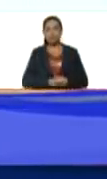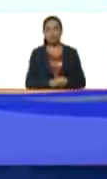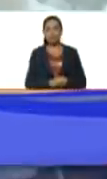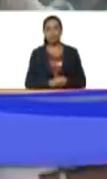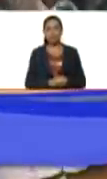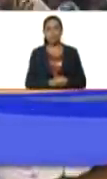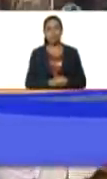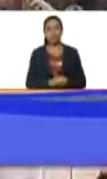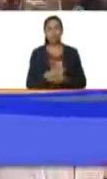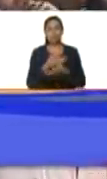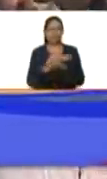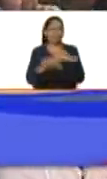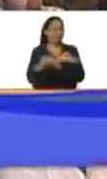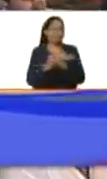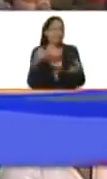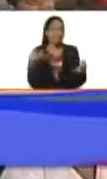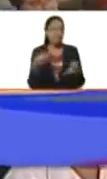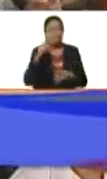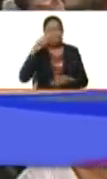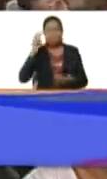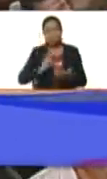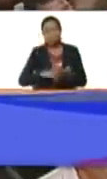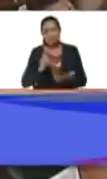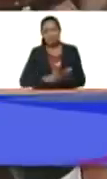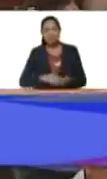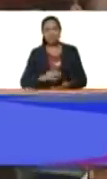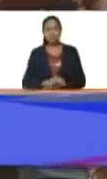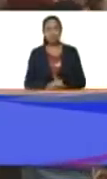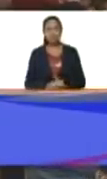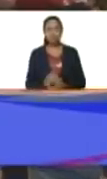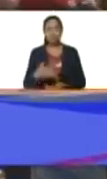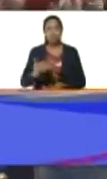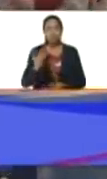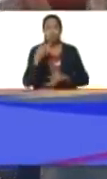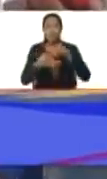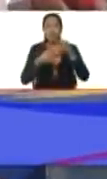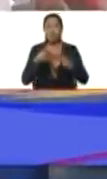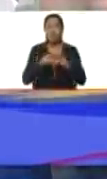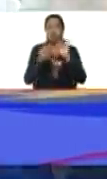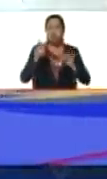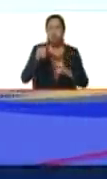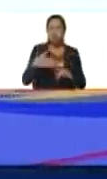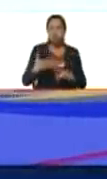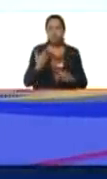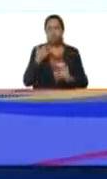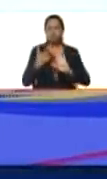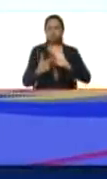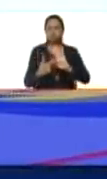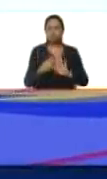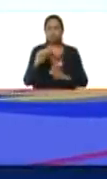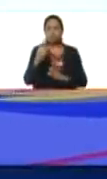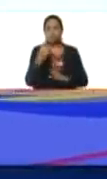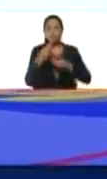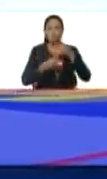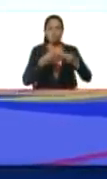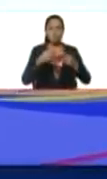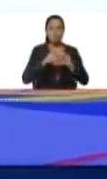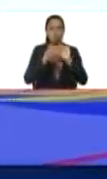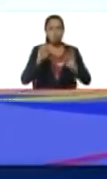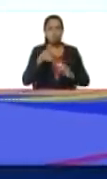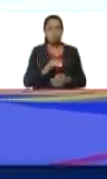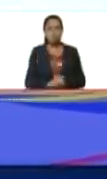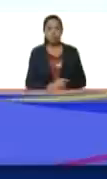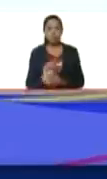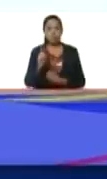Miranda. Excelente. Le podemos decir, presidente, además, que lo primero que hicimos cuando